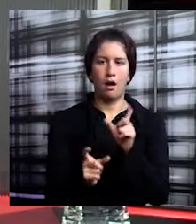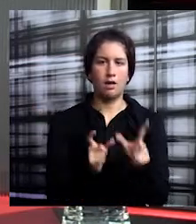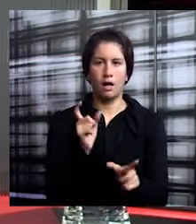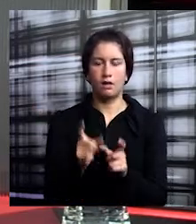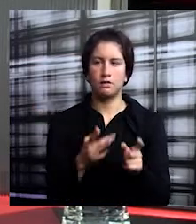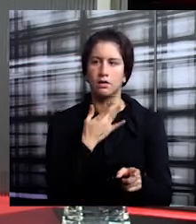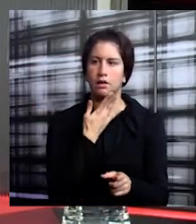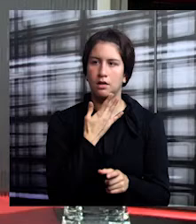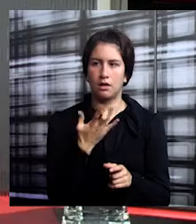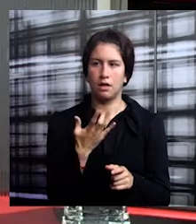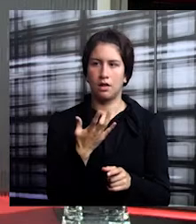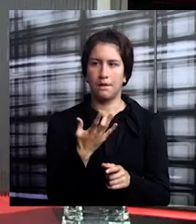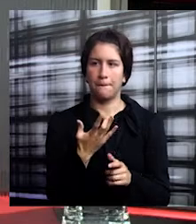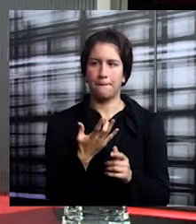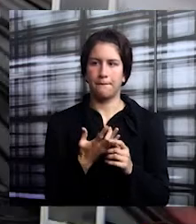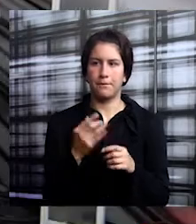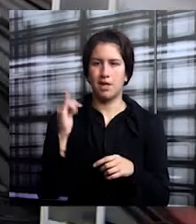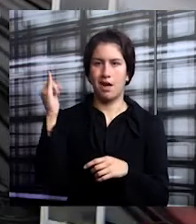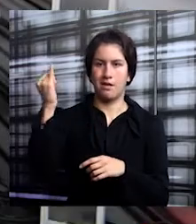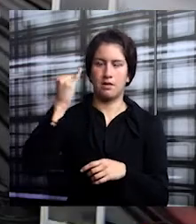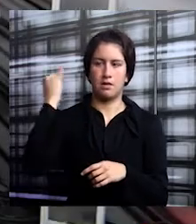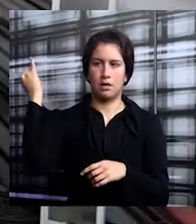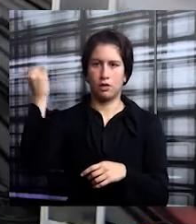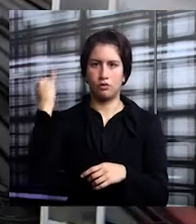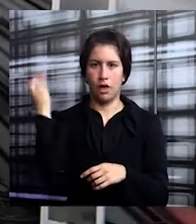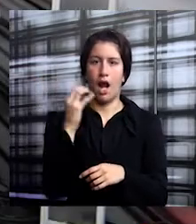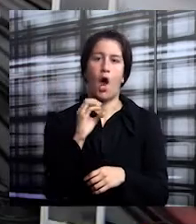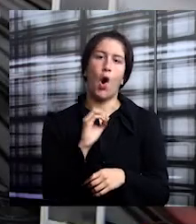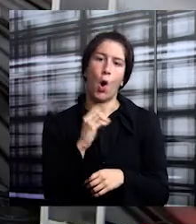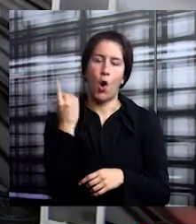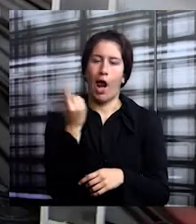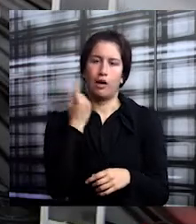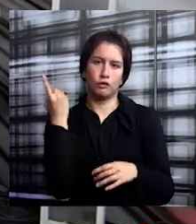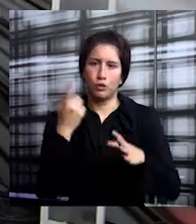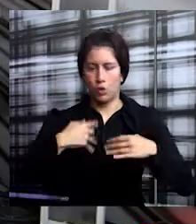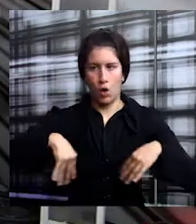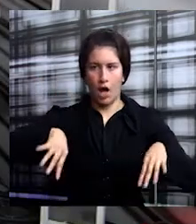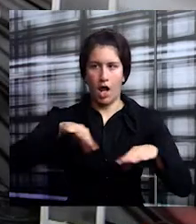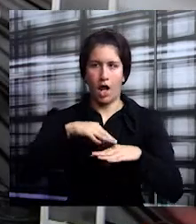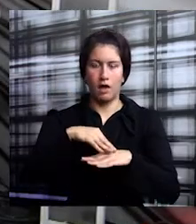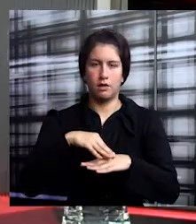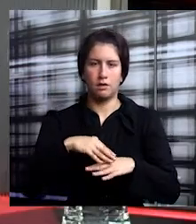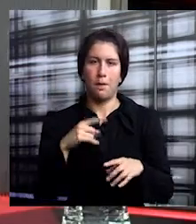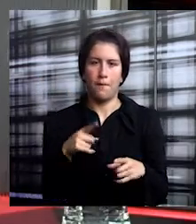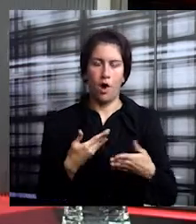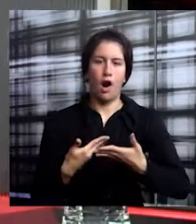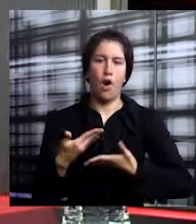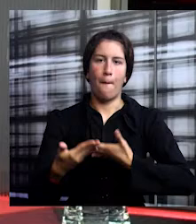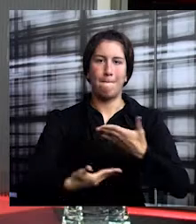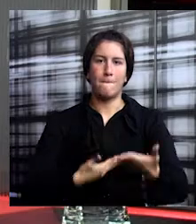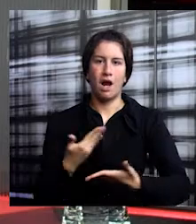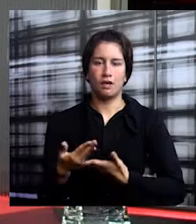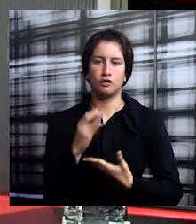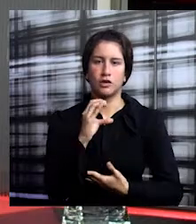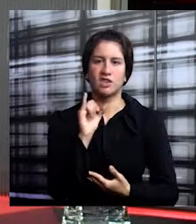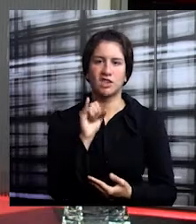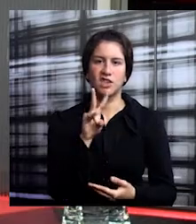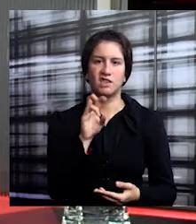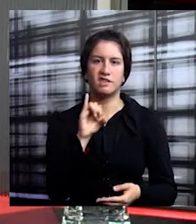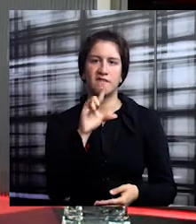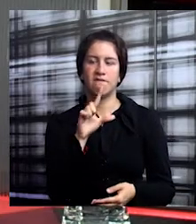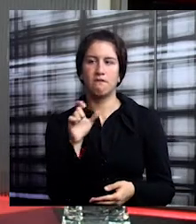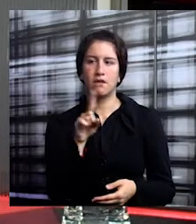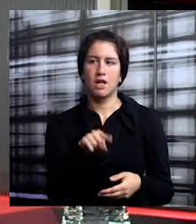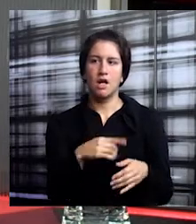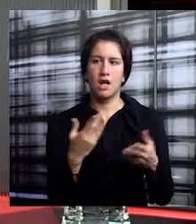que establecen la posibilidad de la cooperación de civiles como agentes no estatales de quienes violan derechos. Es cierto, por ejemplo, aquellos que se